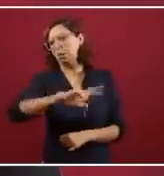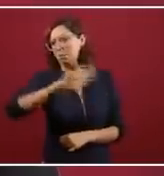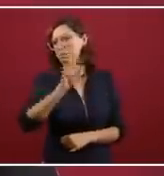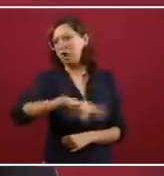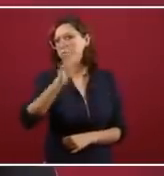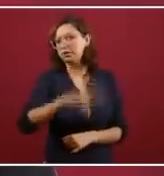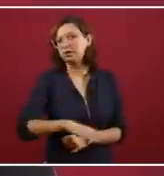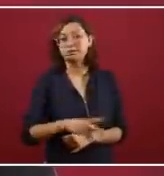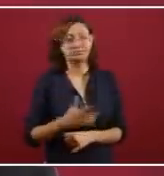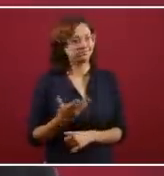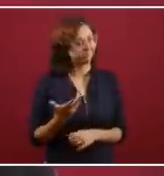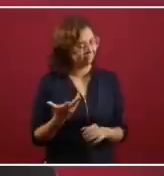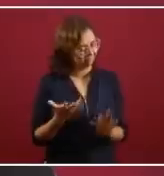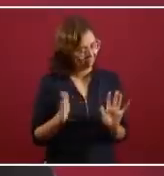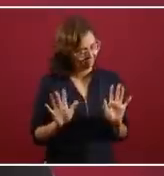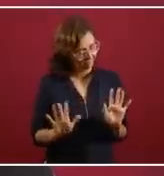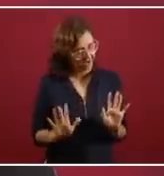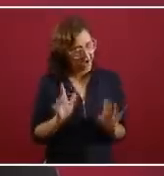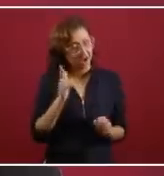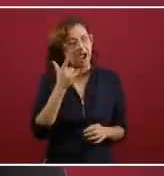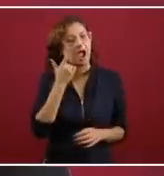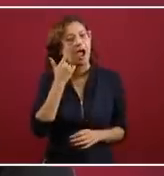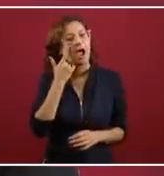positivo. Hay que ver